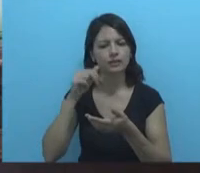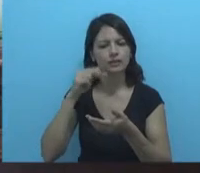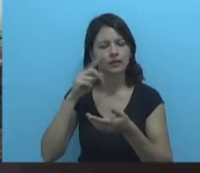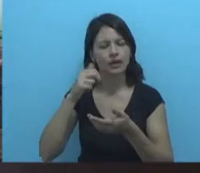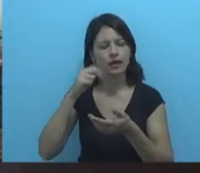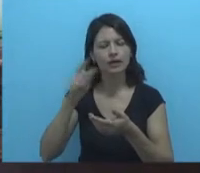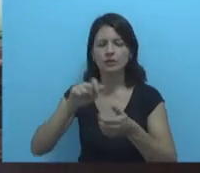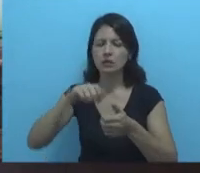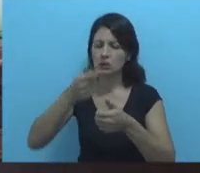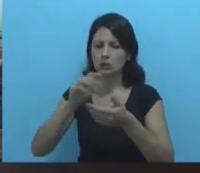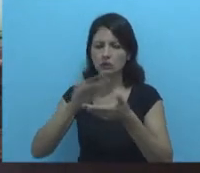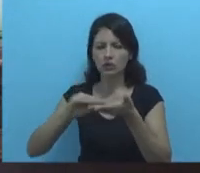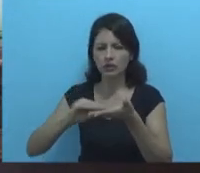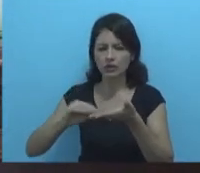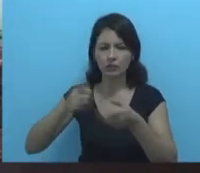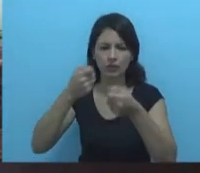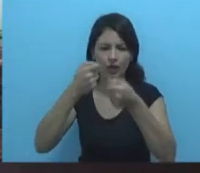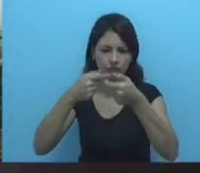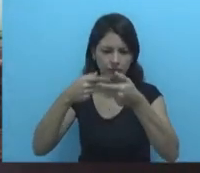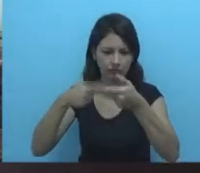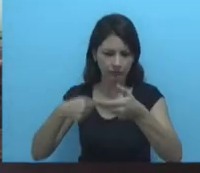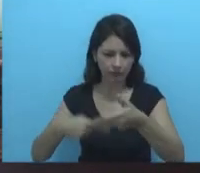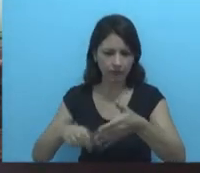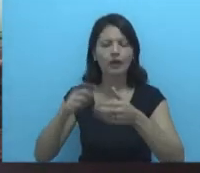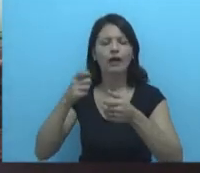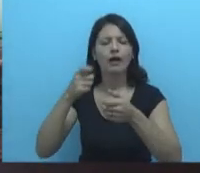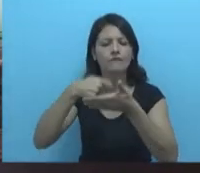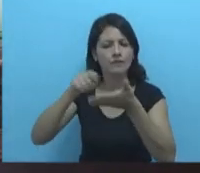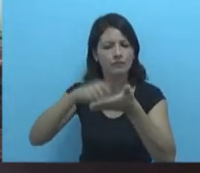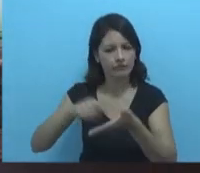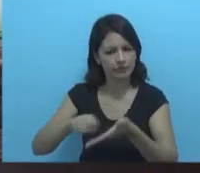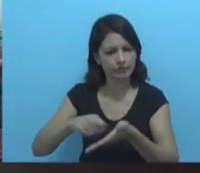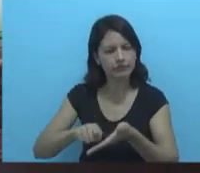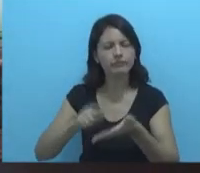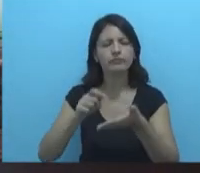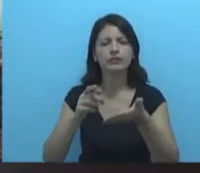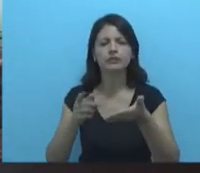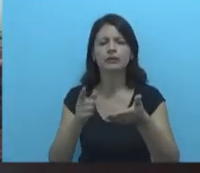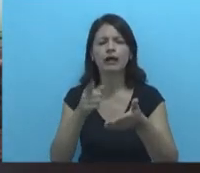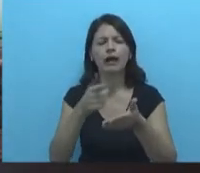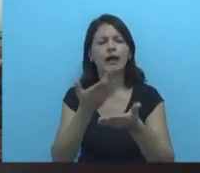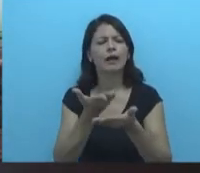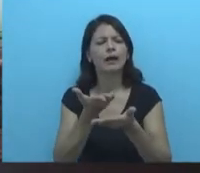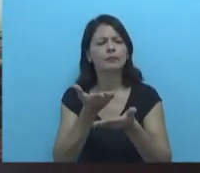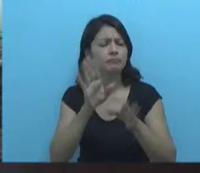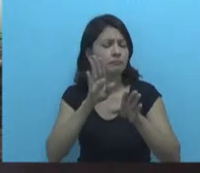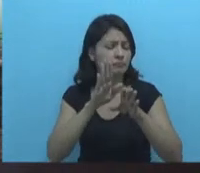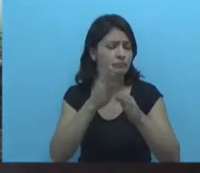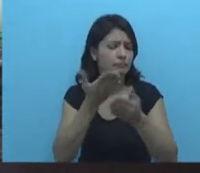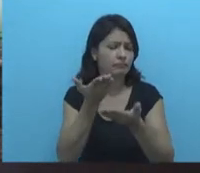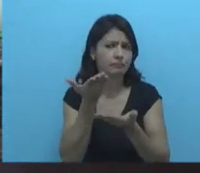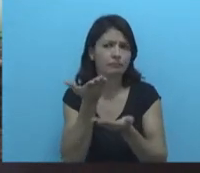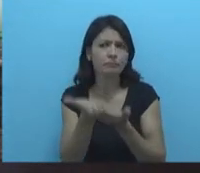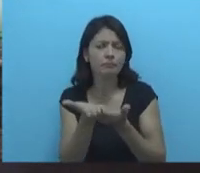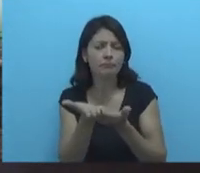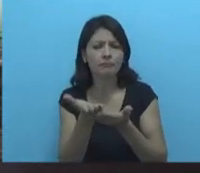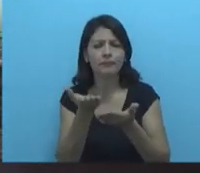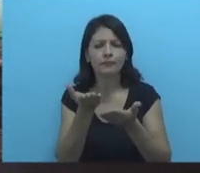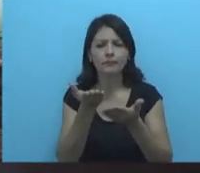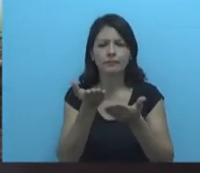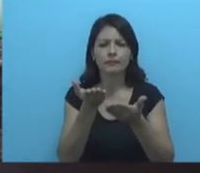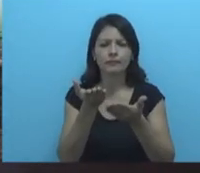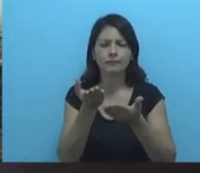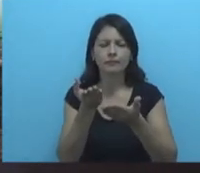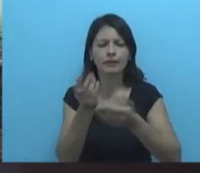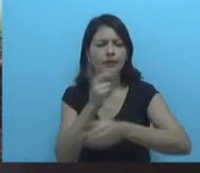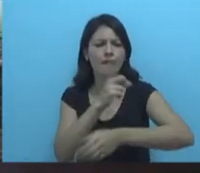Rubeo, Bermúdez y Peralta, por el cual se solicita disponga arbitrar las medidas necesarias para garantizar la aplicación